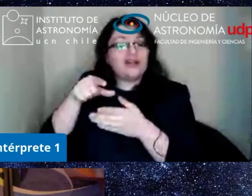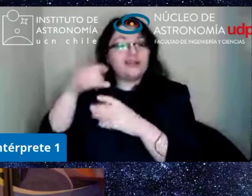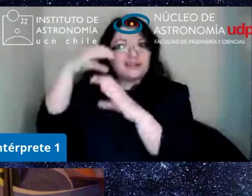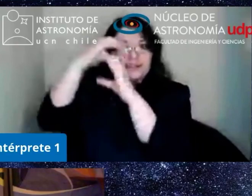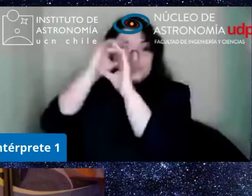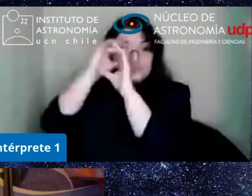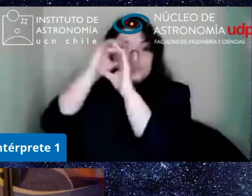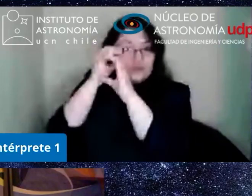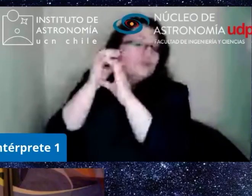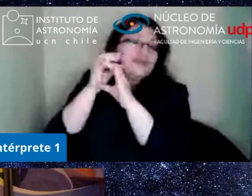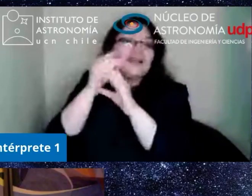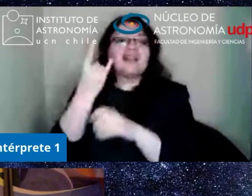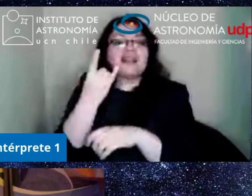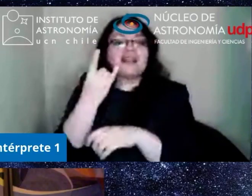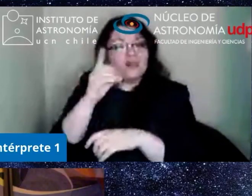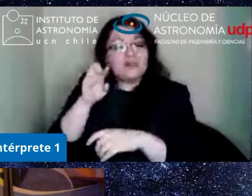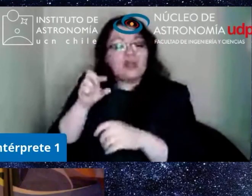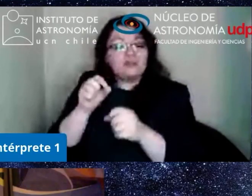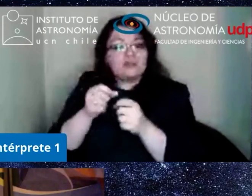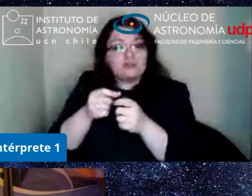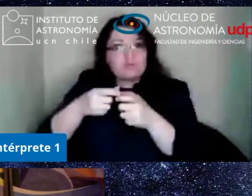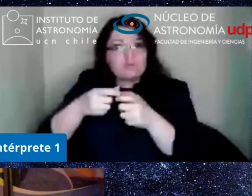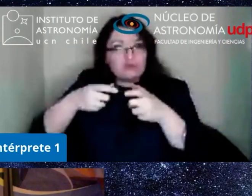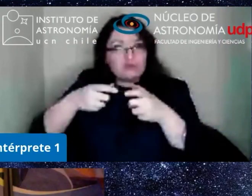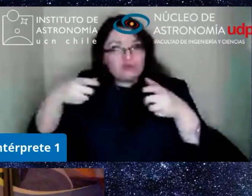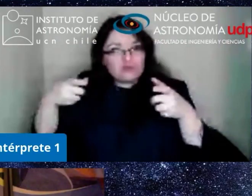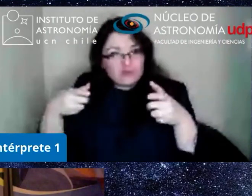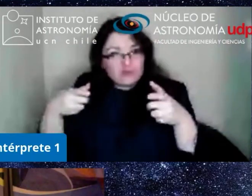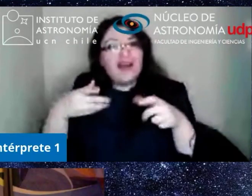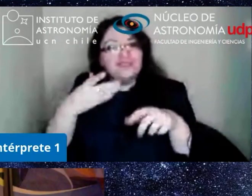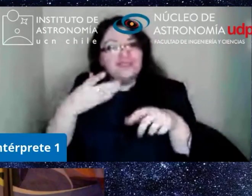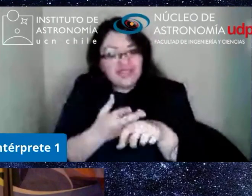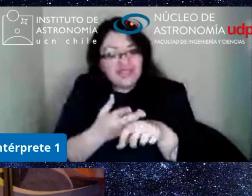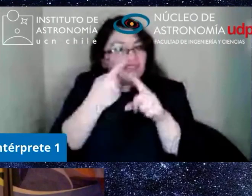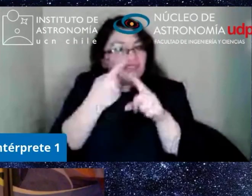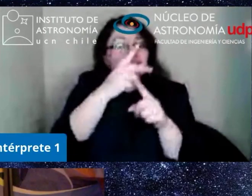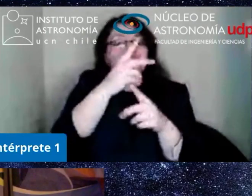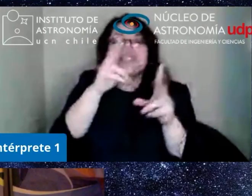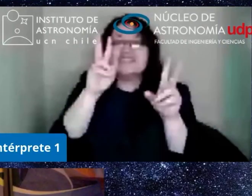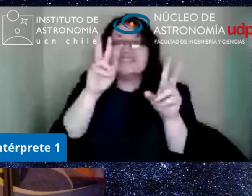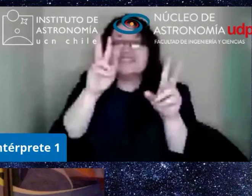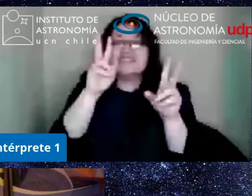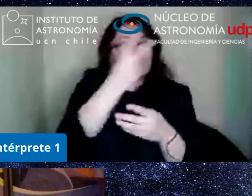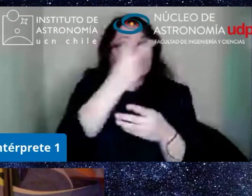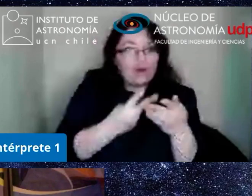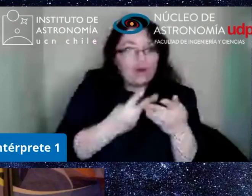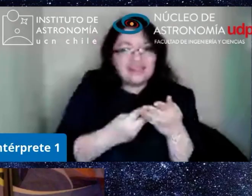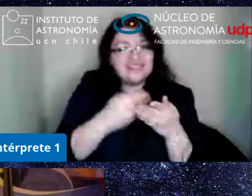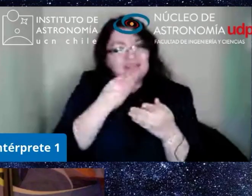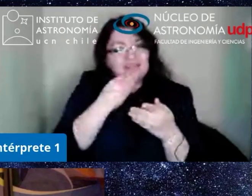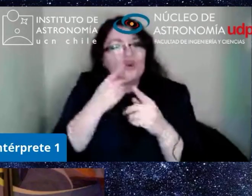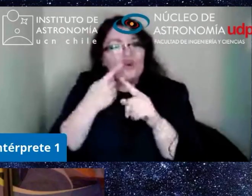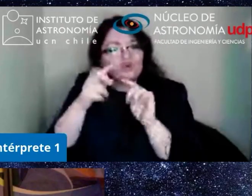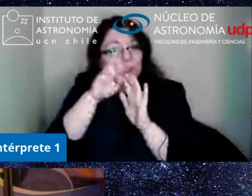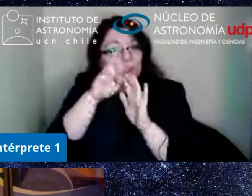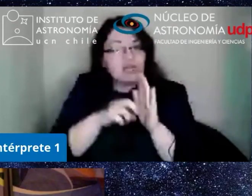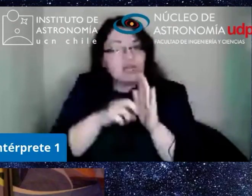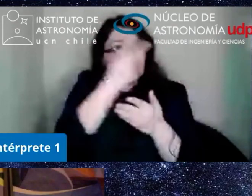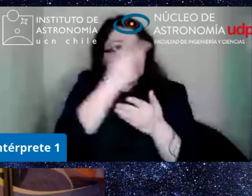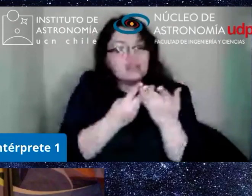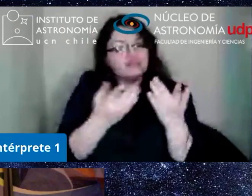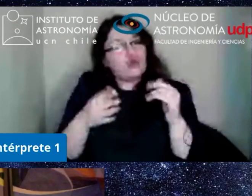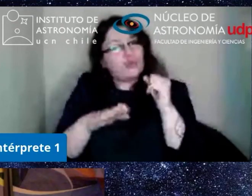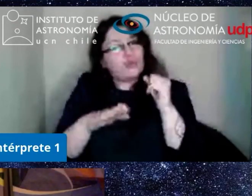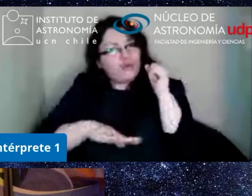rápidamente fue creciendo y extendiéndose a áreas como el arte, dándole base científica a diversos proyectos artísticos y al área